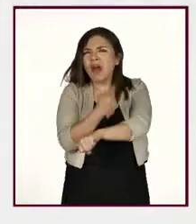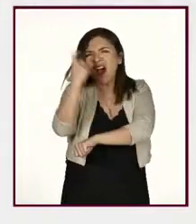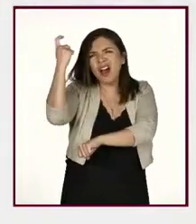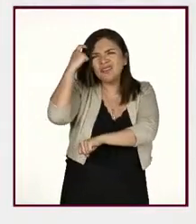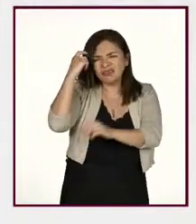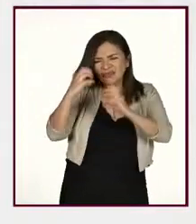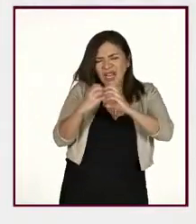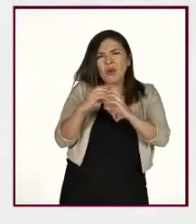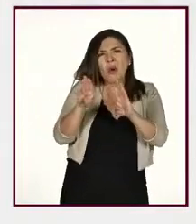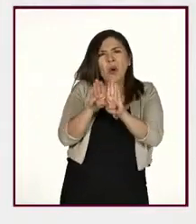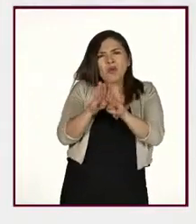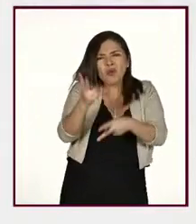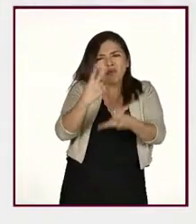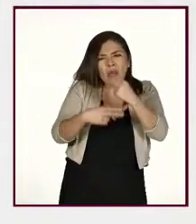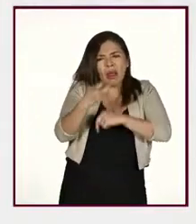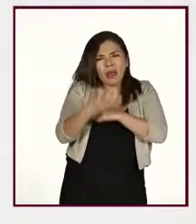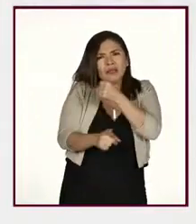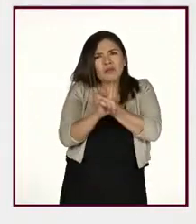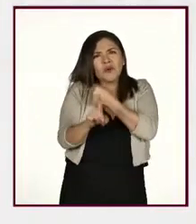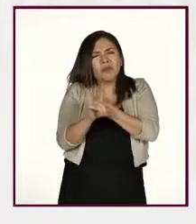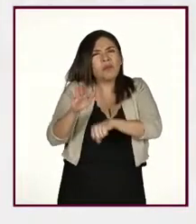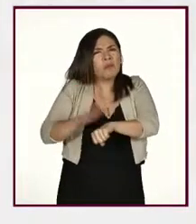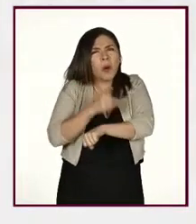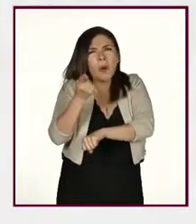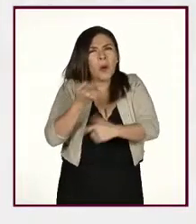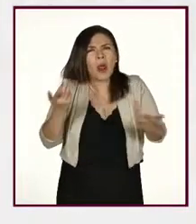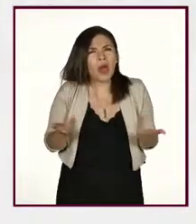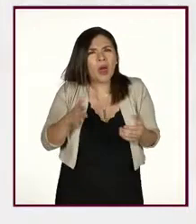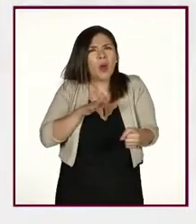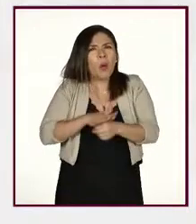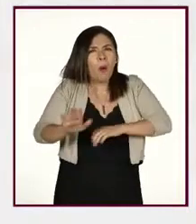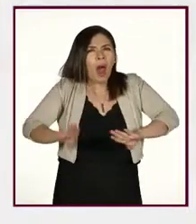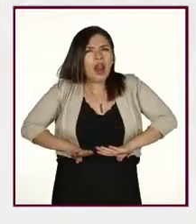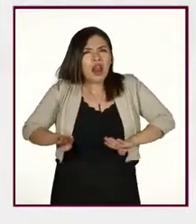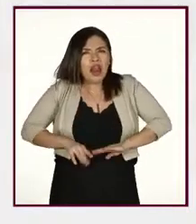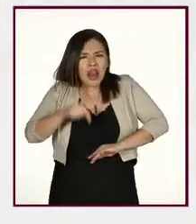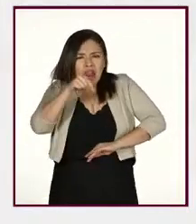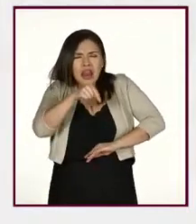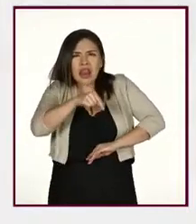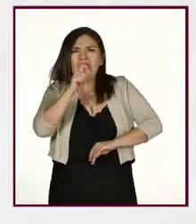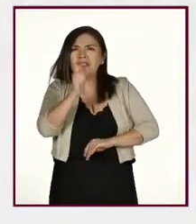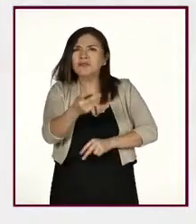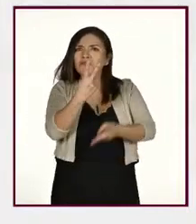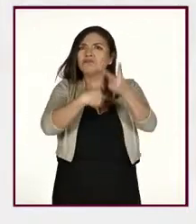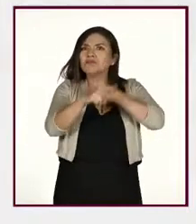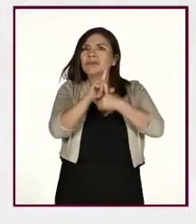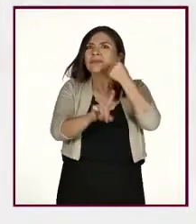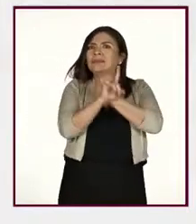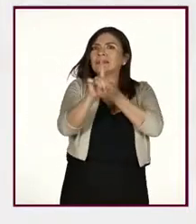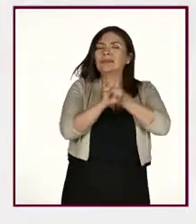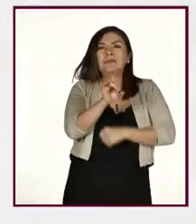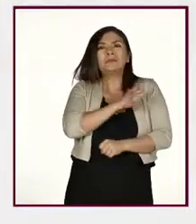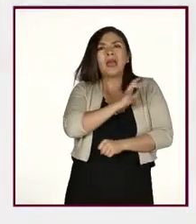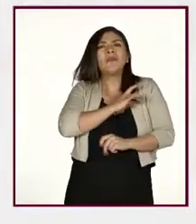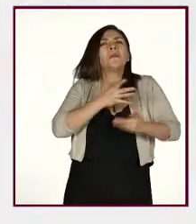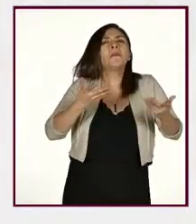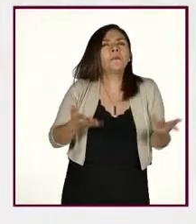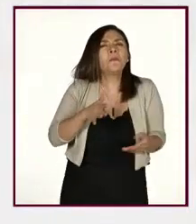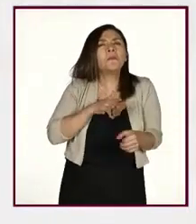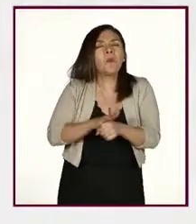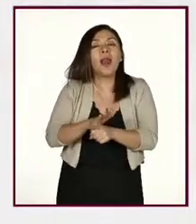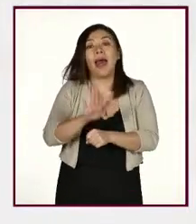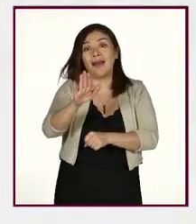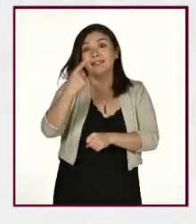se desencadena, cuáles son las situaciones, digamos, que pueden estar creando esta situación. Bueno, pues